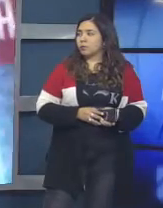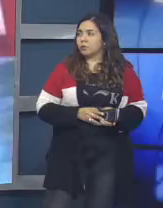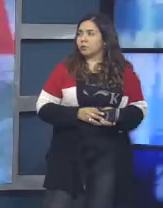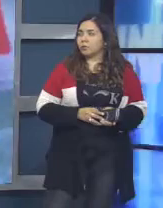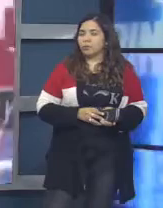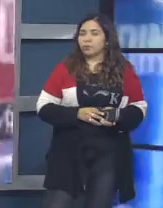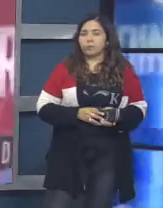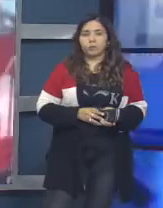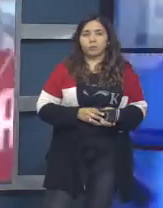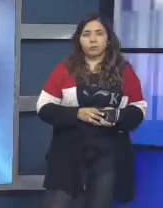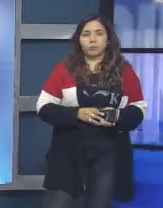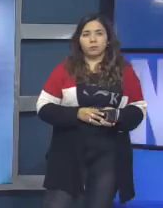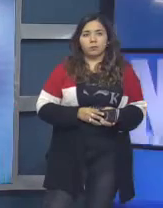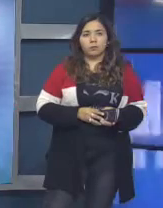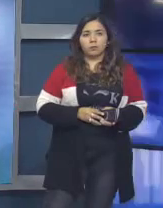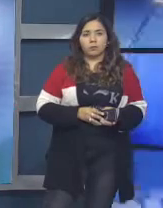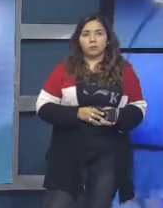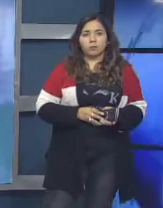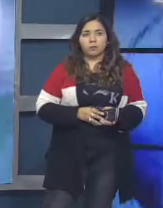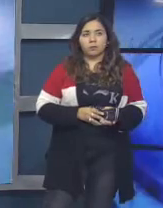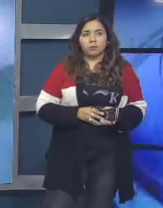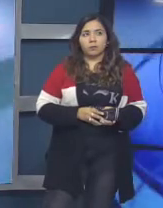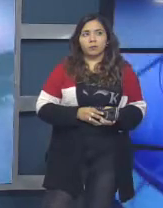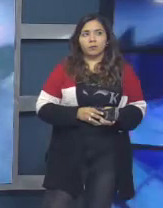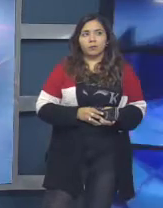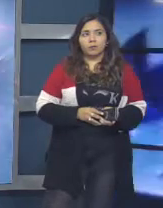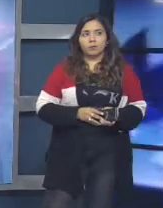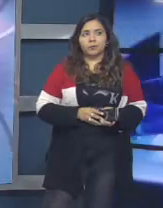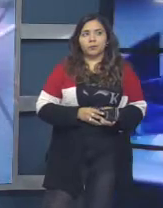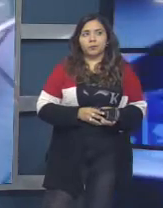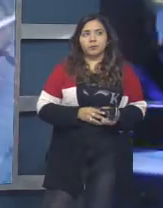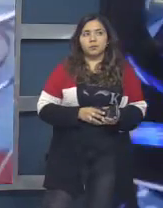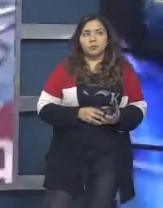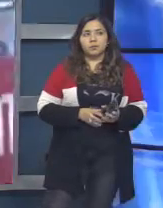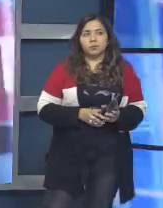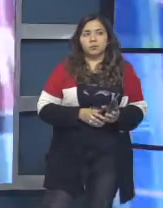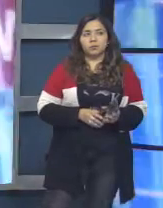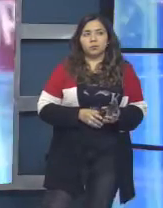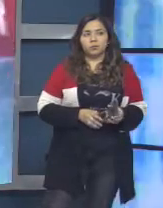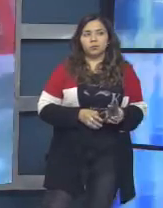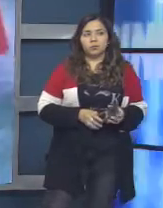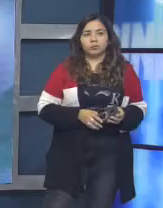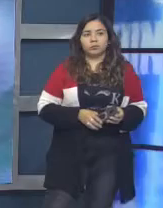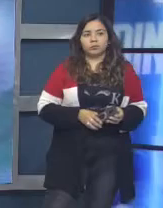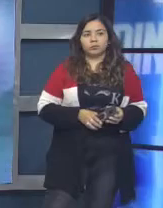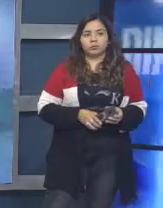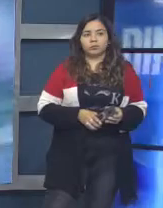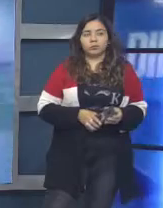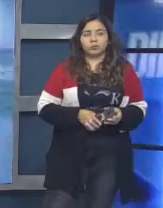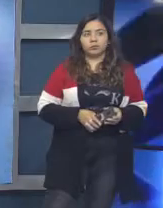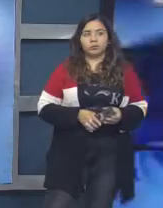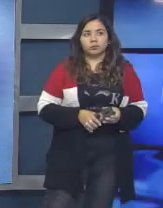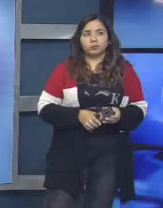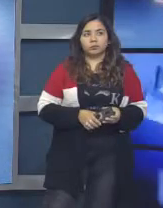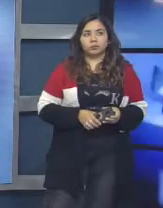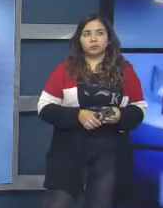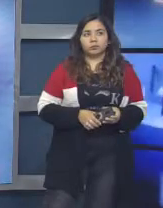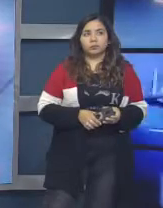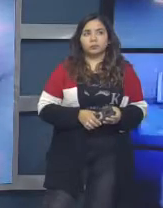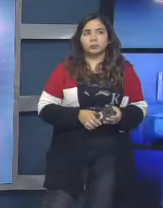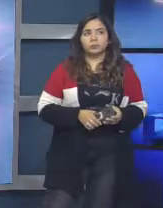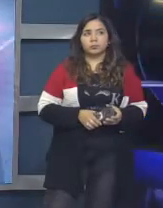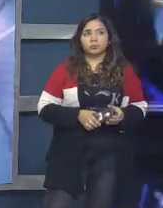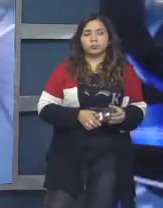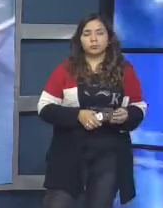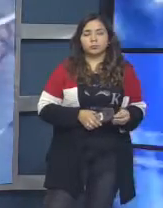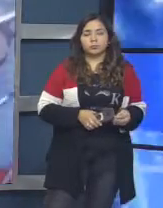no la sesión. Estamos a la expectativa. Todo va a depender de lo que pase en los próximos días. En